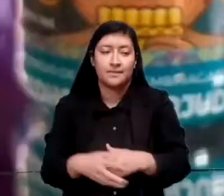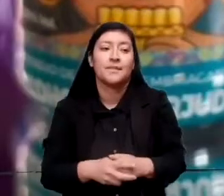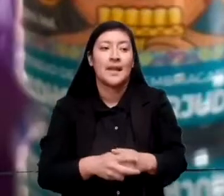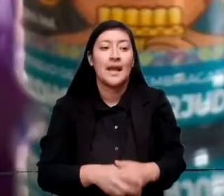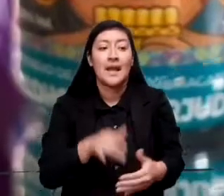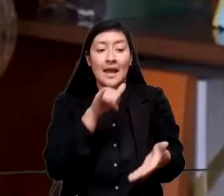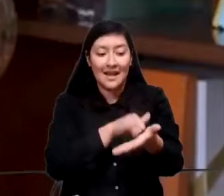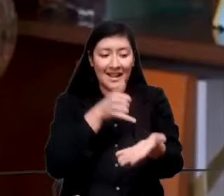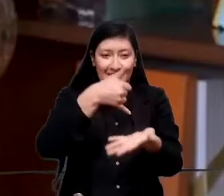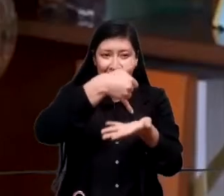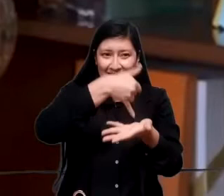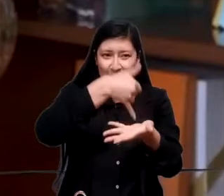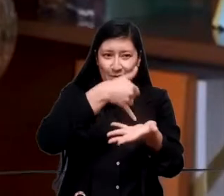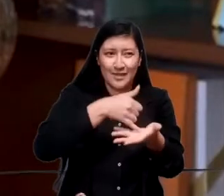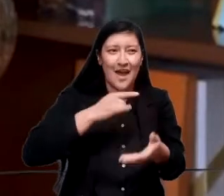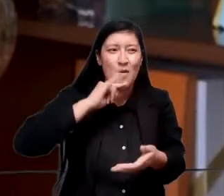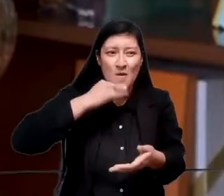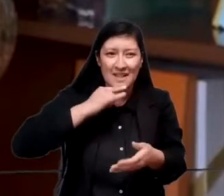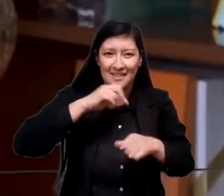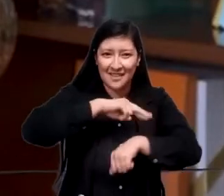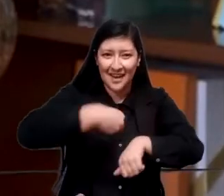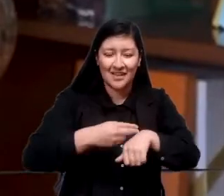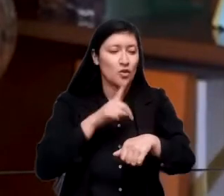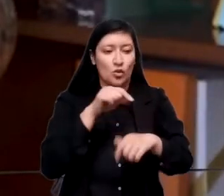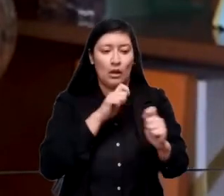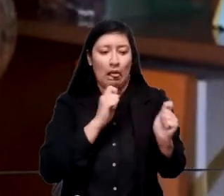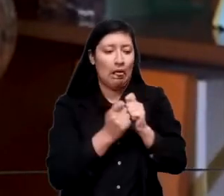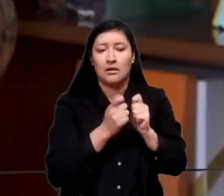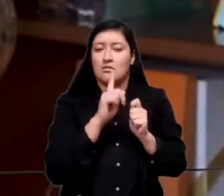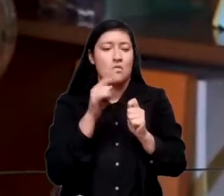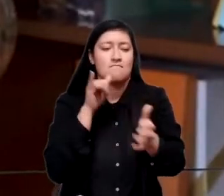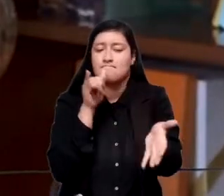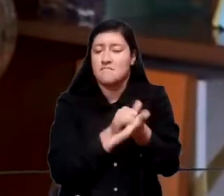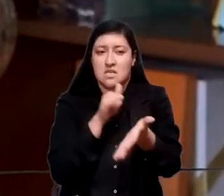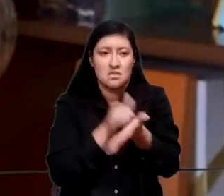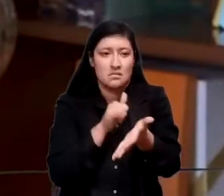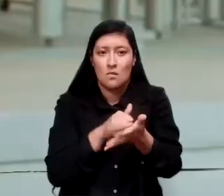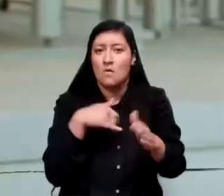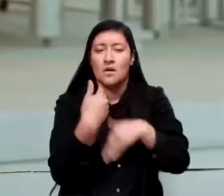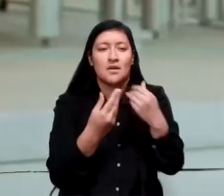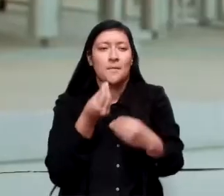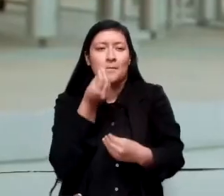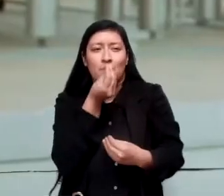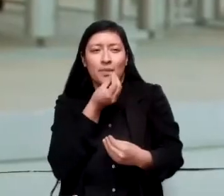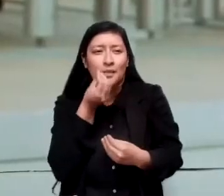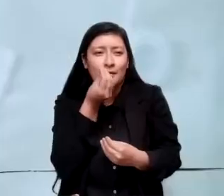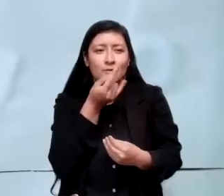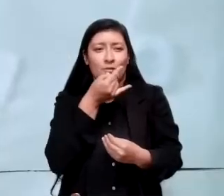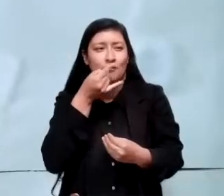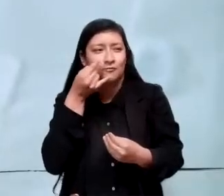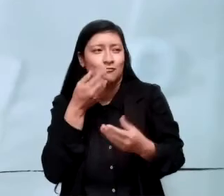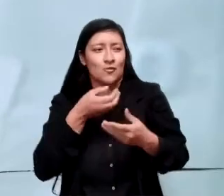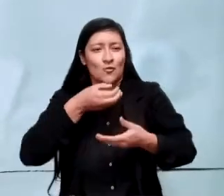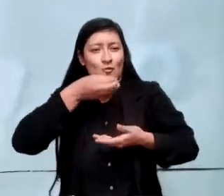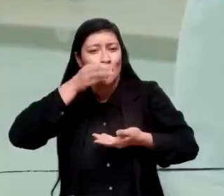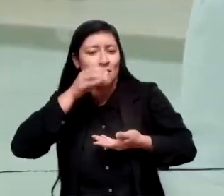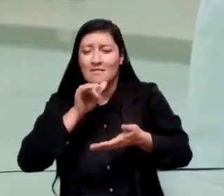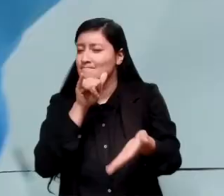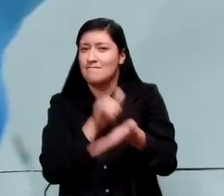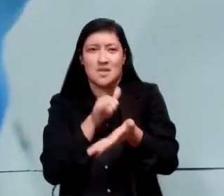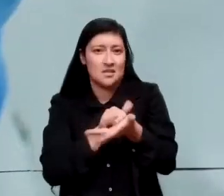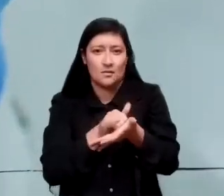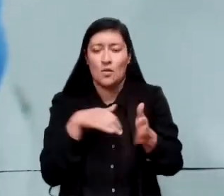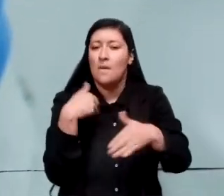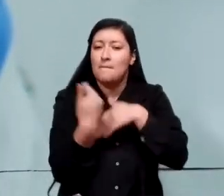La fórmula de aguardiente Nariño es la misma, no va a haber cambios en cuanto al sabor, en